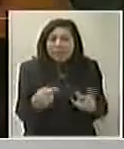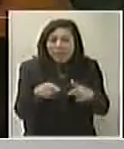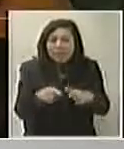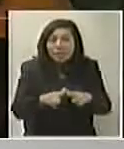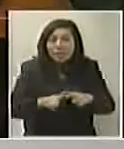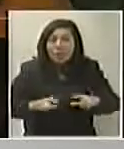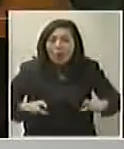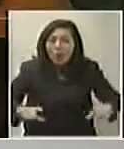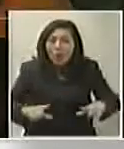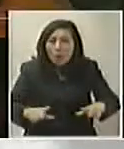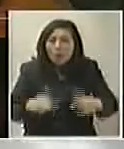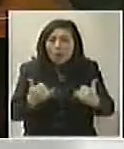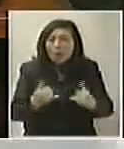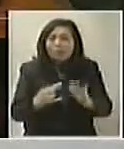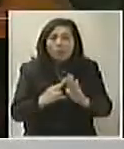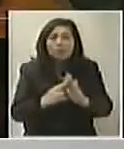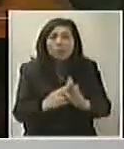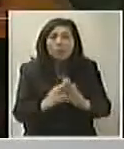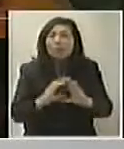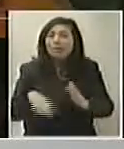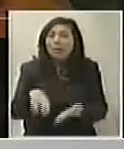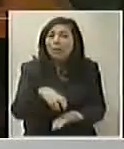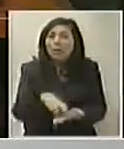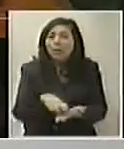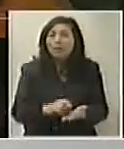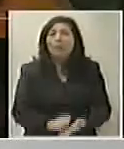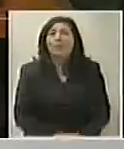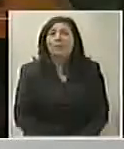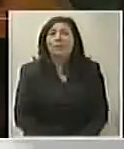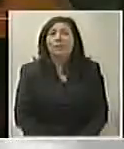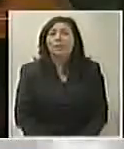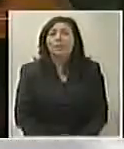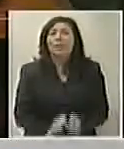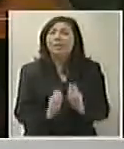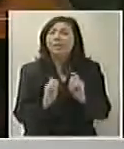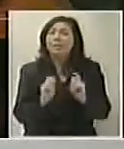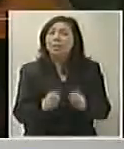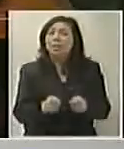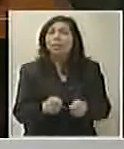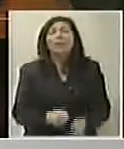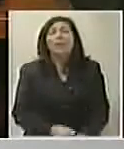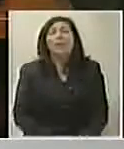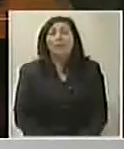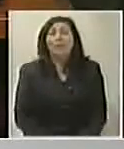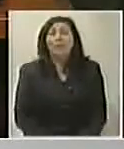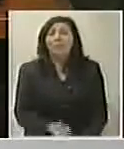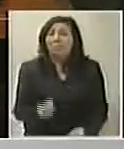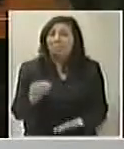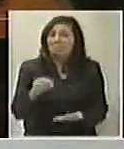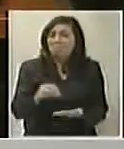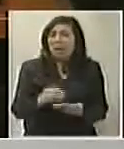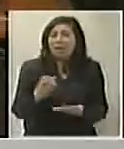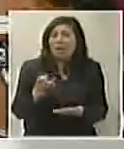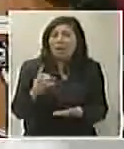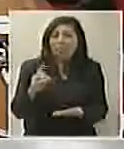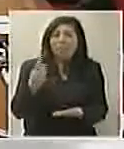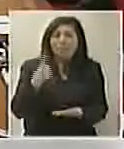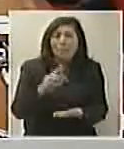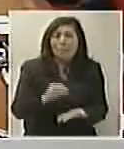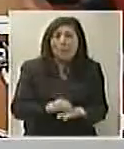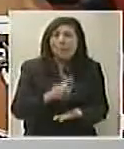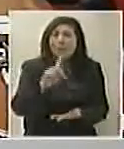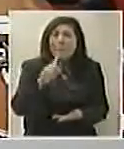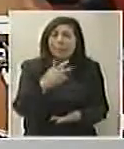hemiciclo, en esta representación del pueblo, se le otorgó justamente el crédito suplementario por más